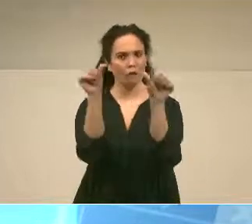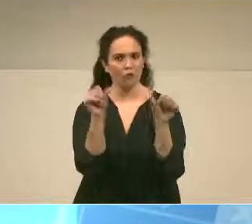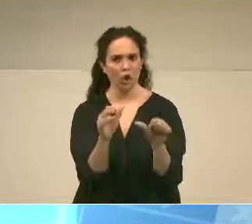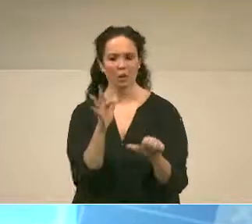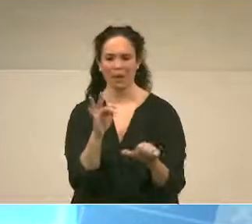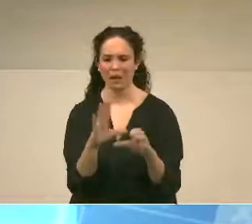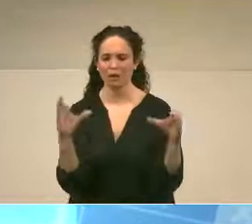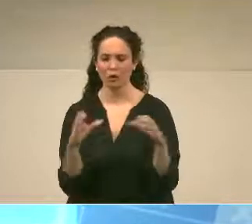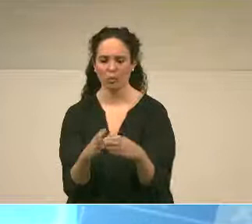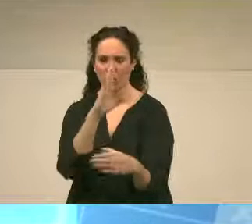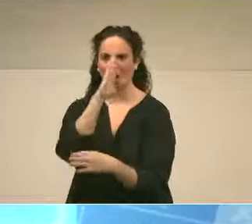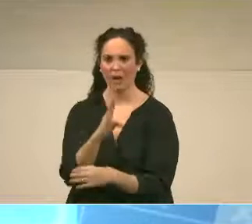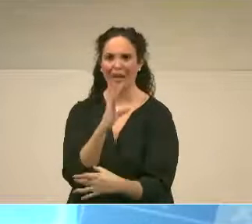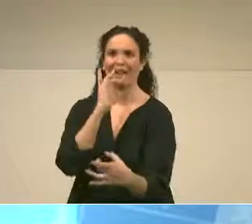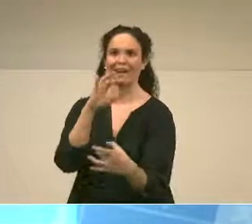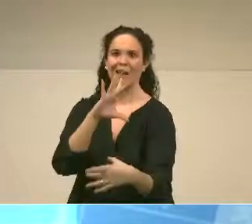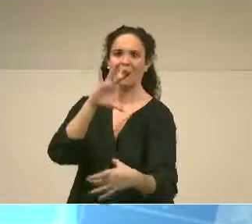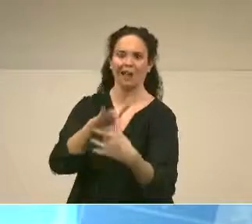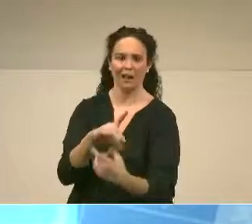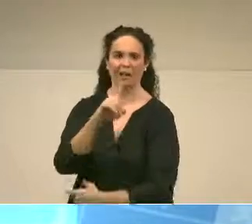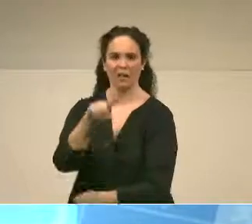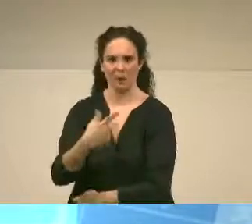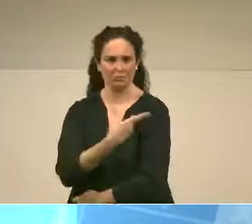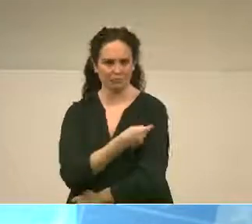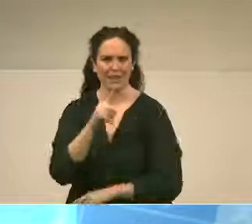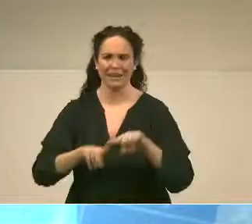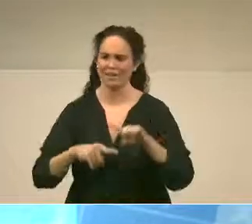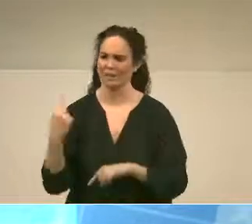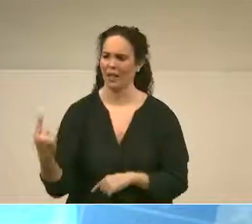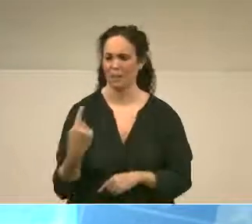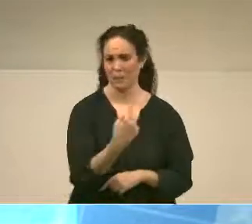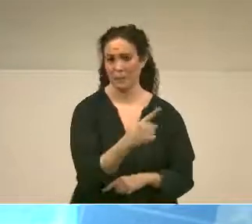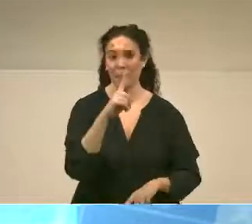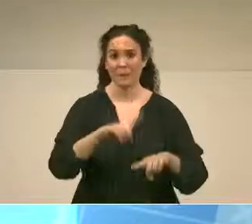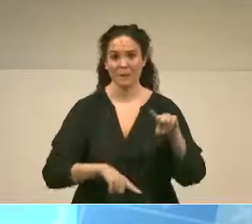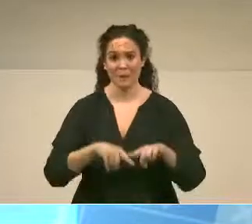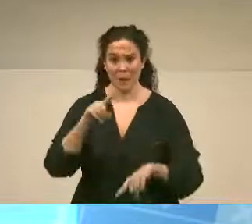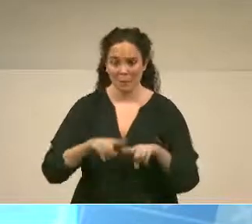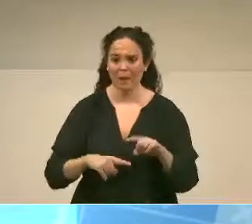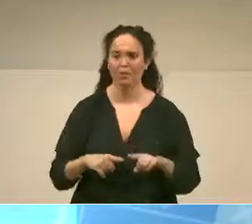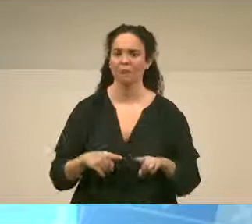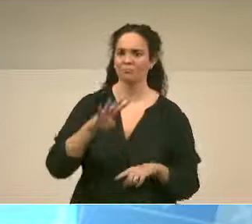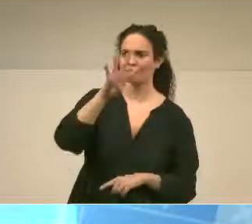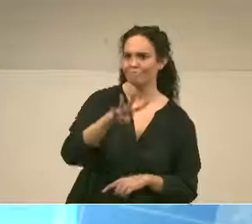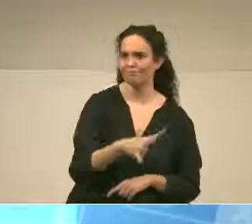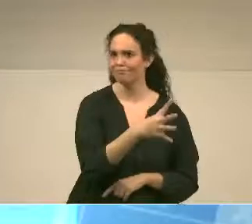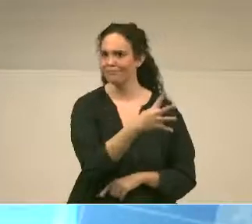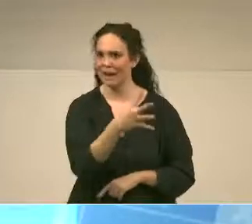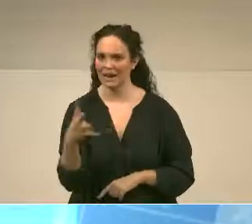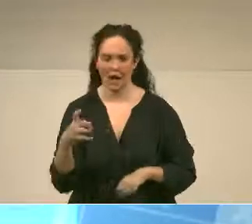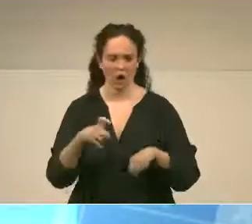que van dirigidas. Todo ello es lo que va a hacer un poco depender cuál pueda ser el calendario exacto